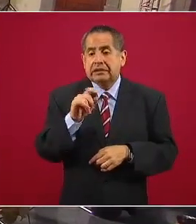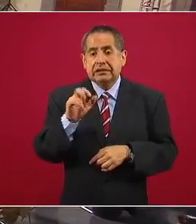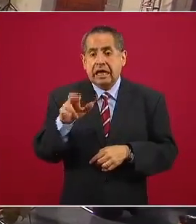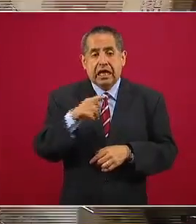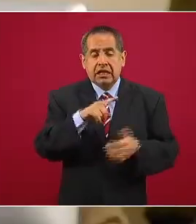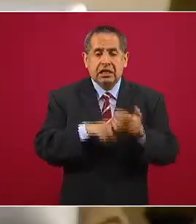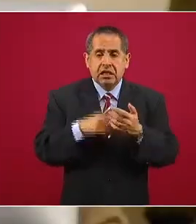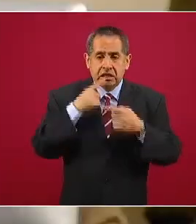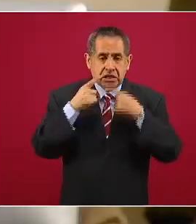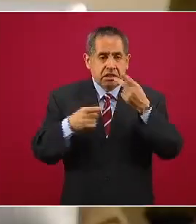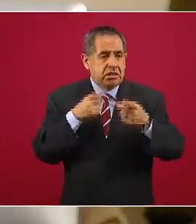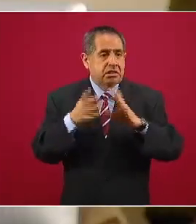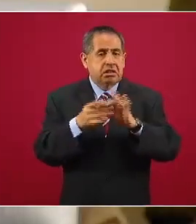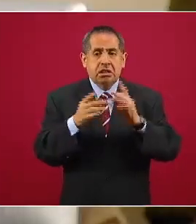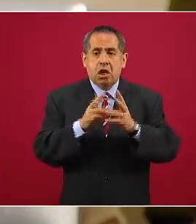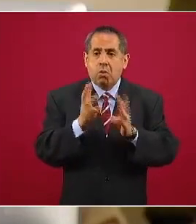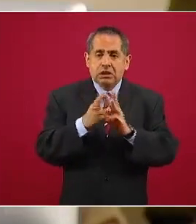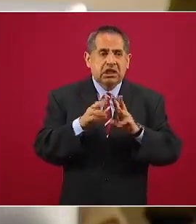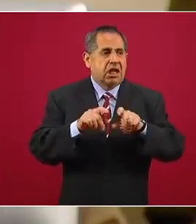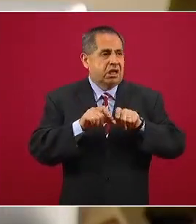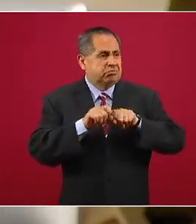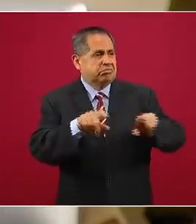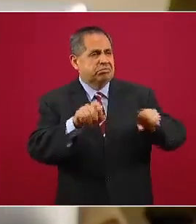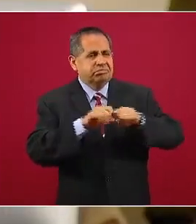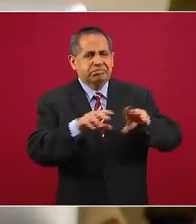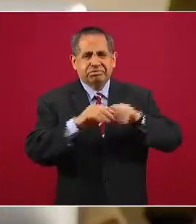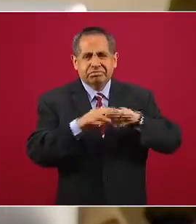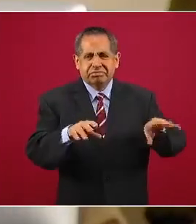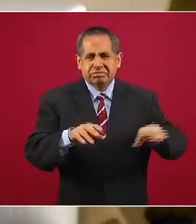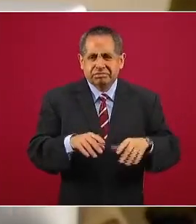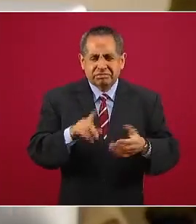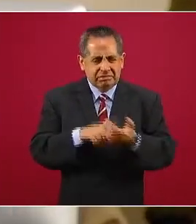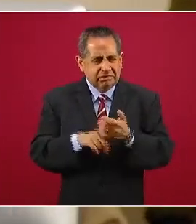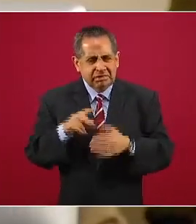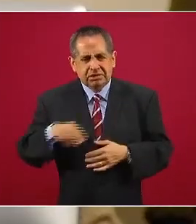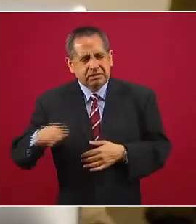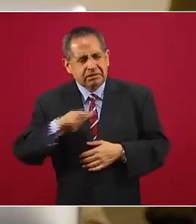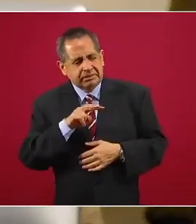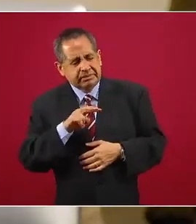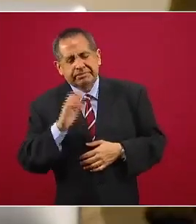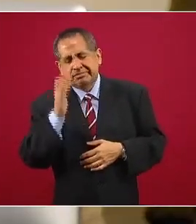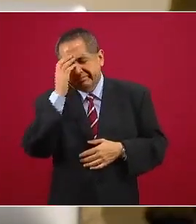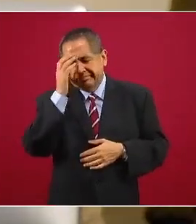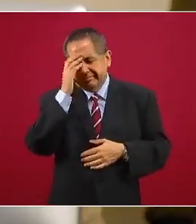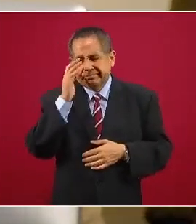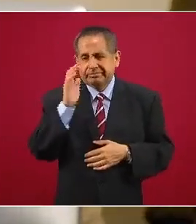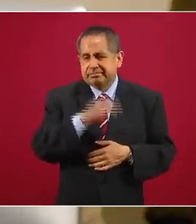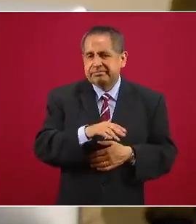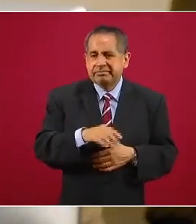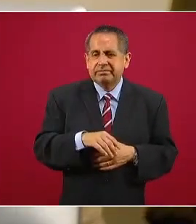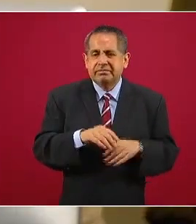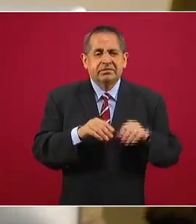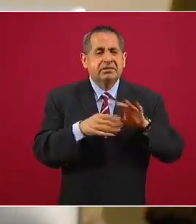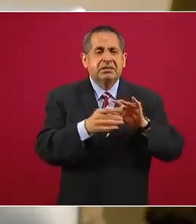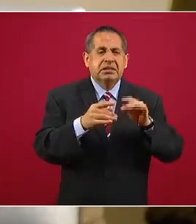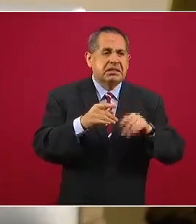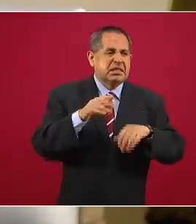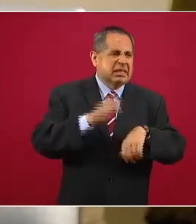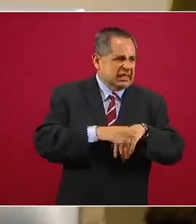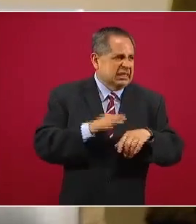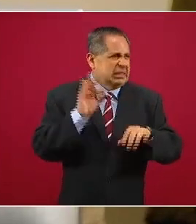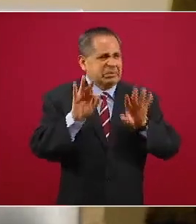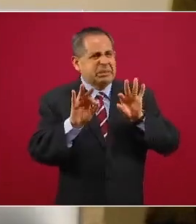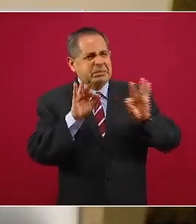distribuidos vía WhatsApp y que son por todos y todas y todos nosotros conocidos, imágenes incitando a la